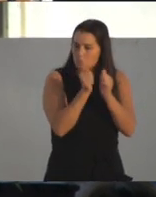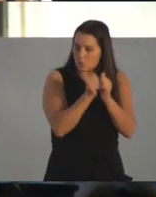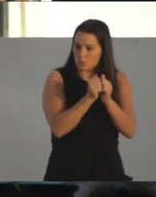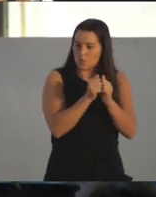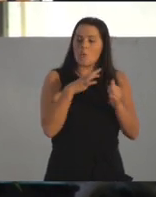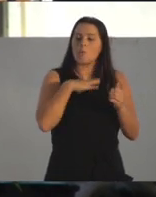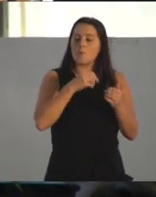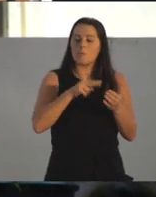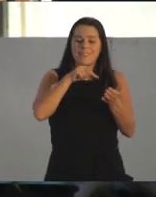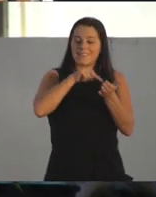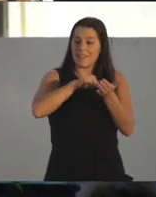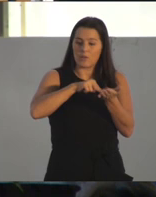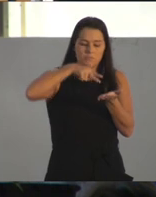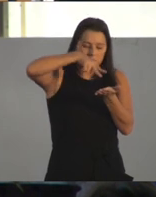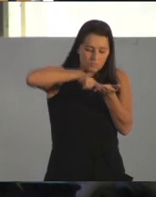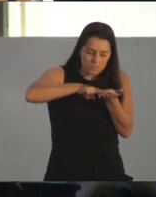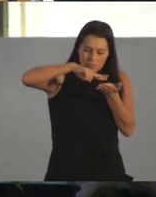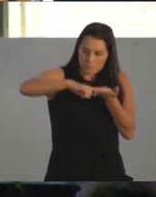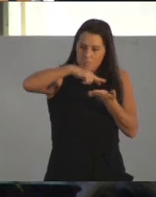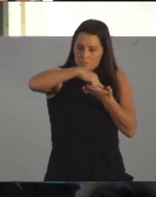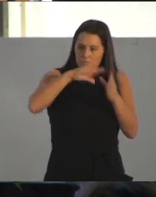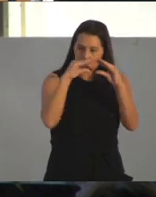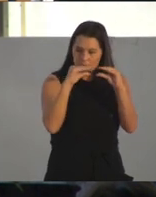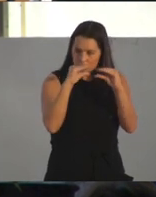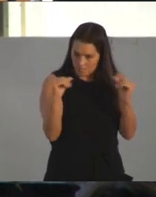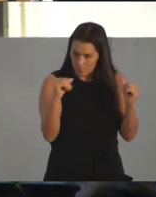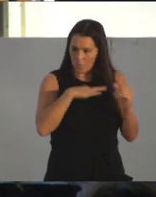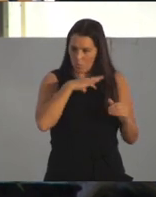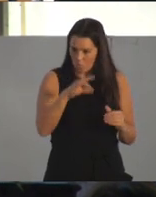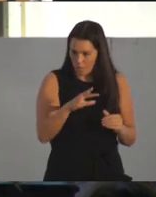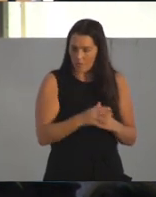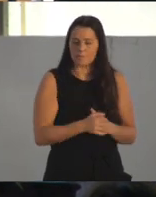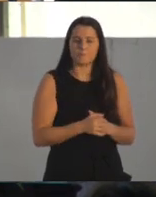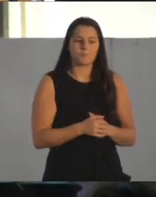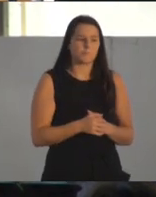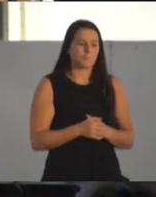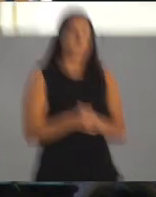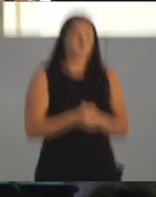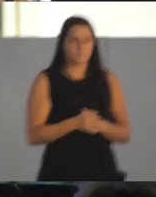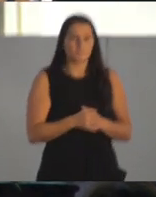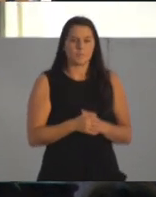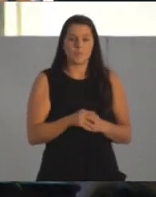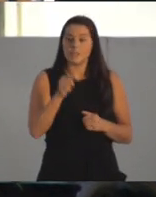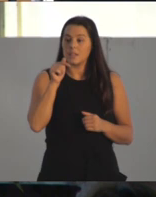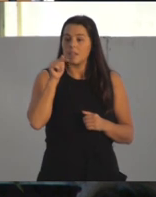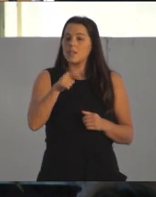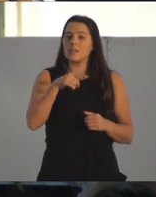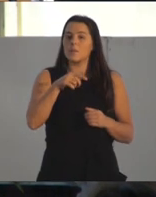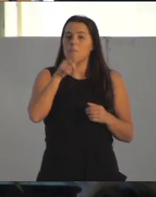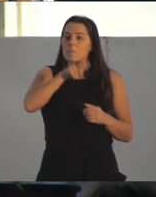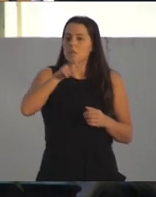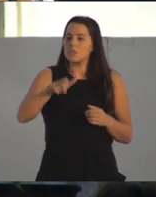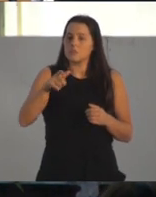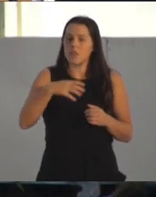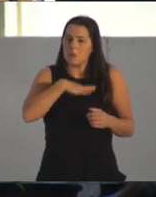tenedor. Pues puede ser un cachito de tortilla, un trocito de jamón de york, que lo puedas cortar con el jamón, con el tenedor. Es para personas con una masticación